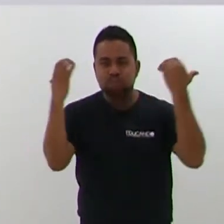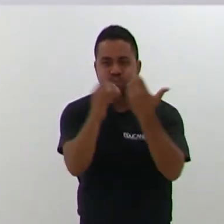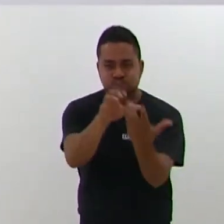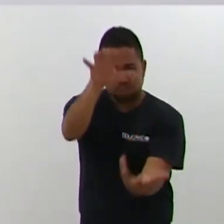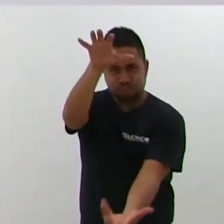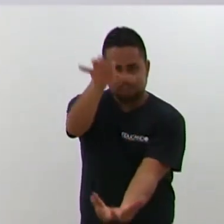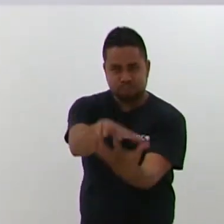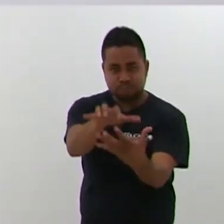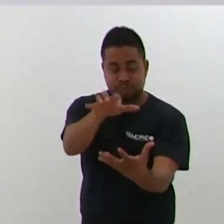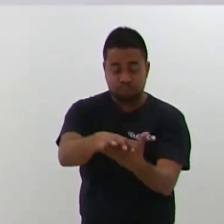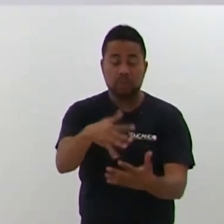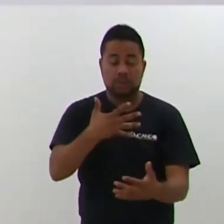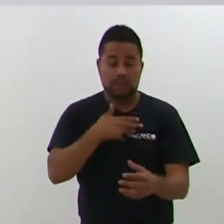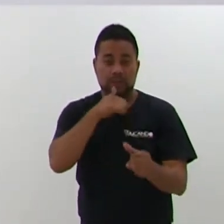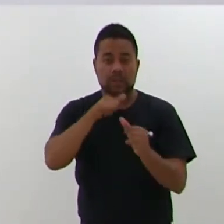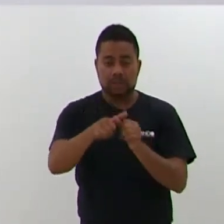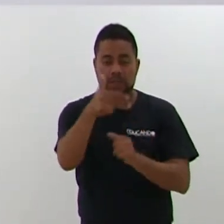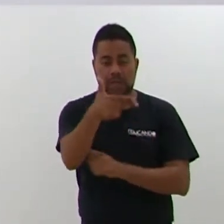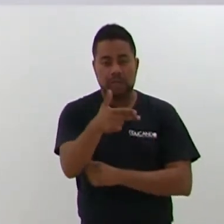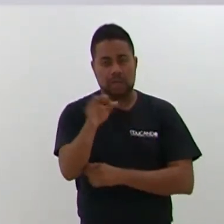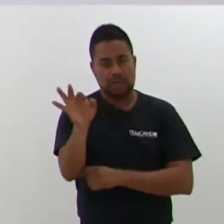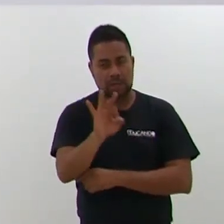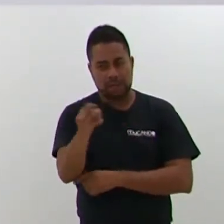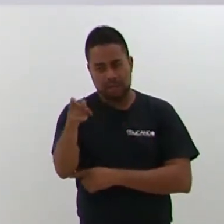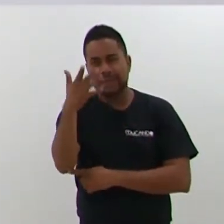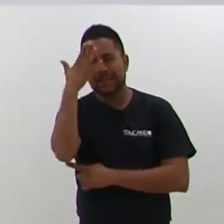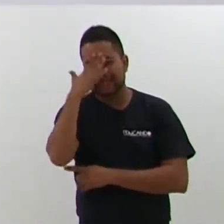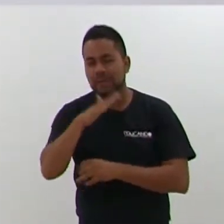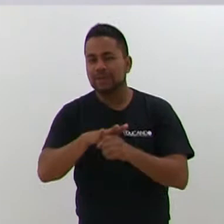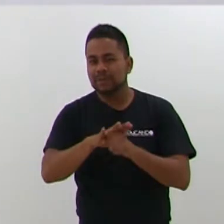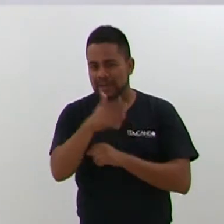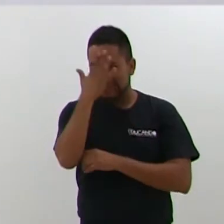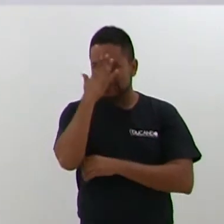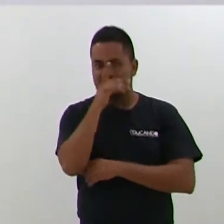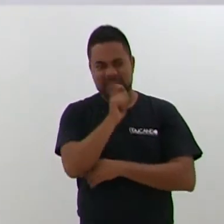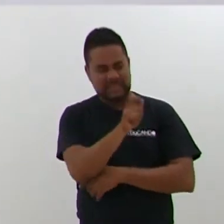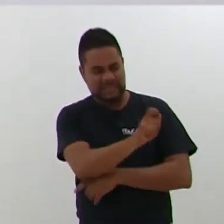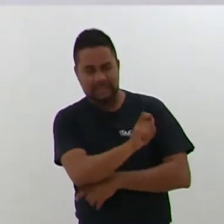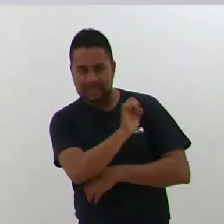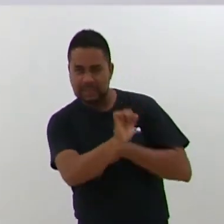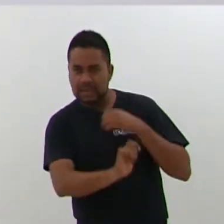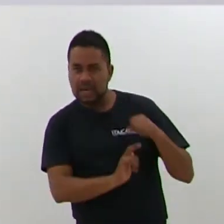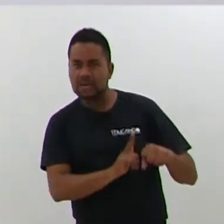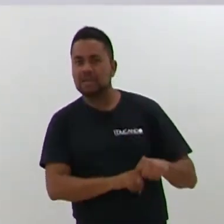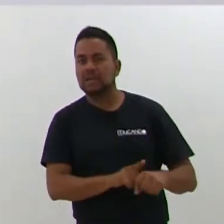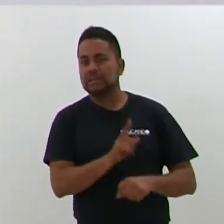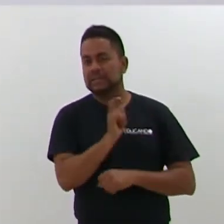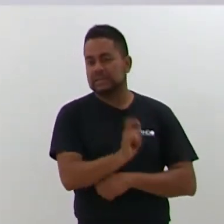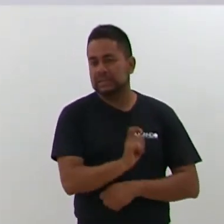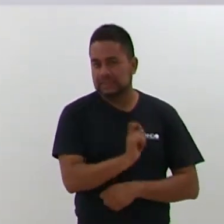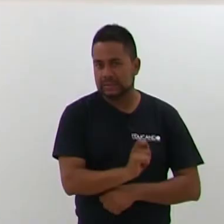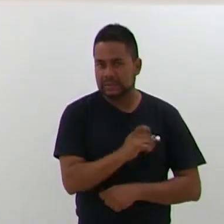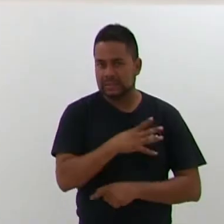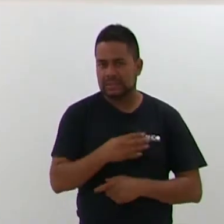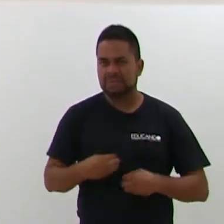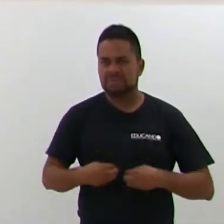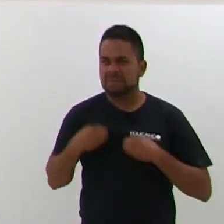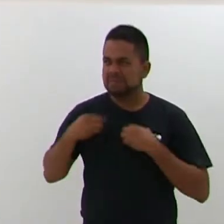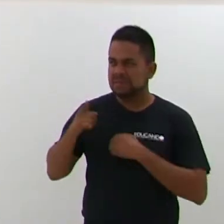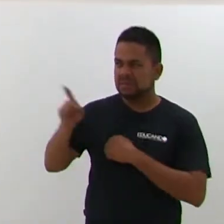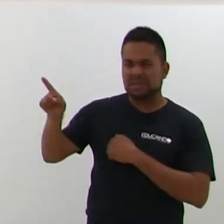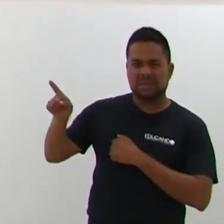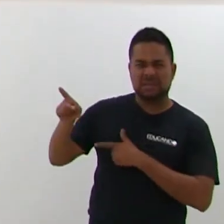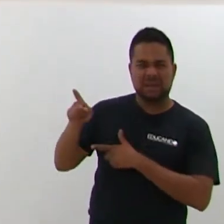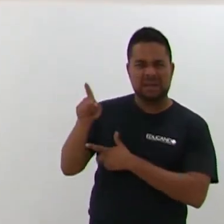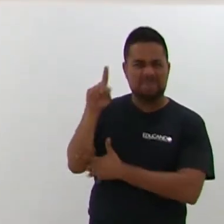hipopótamo. Seguramente ustedes ya conocen a los hipopótamos, son unos grandes mamíferos que viven en la sabana